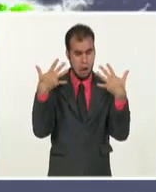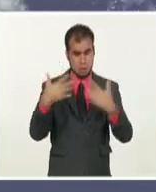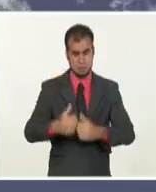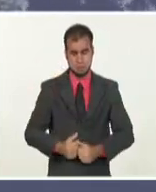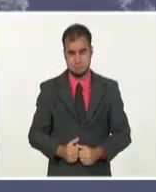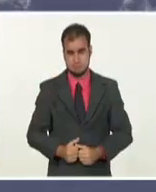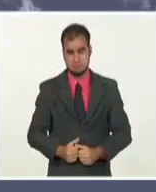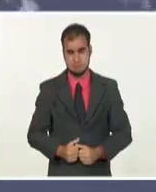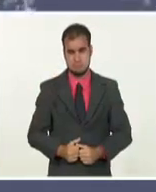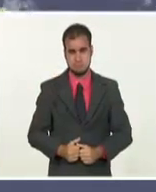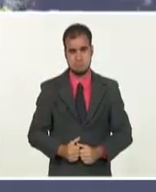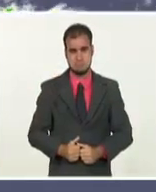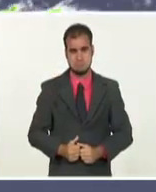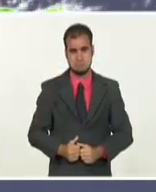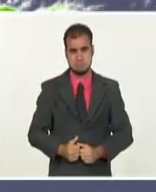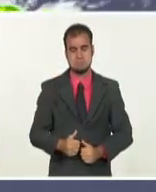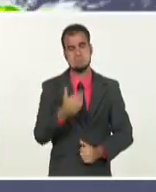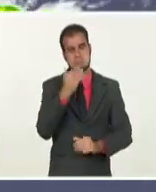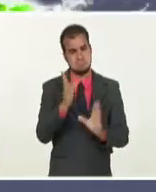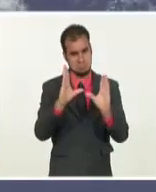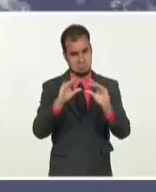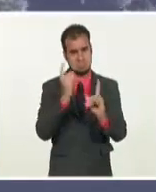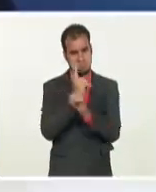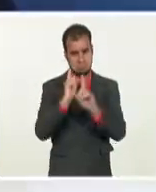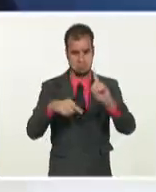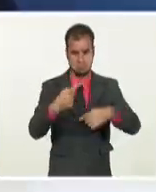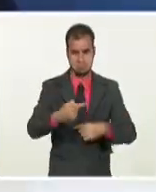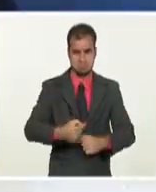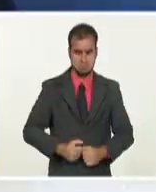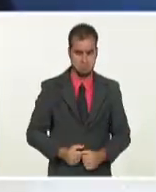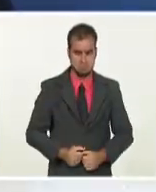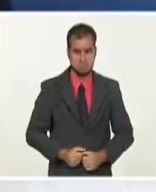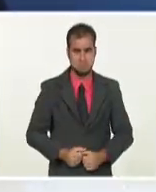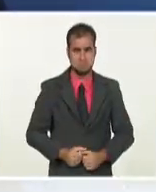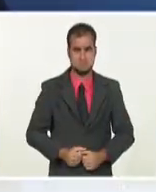usted le deseo que pase una feliz noche y hasta mañana. El Ministerio de Salud.